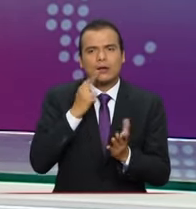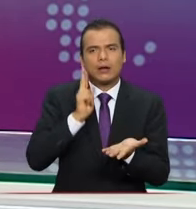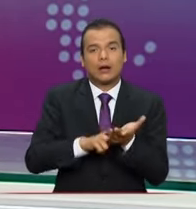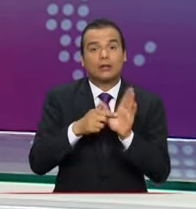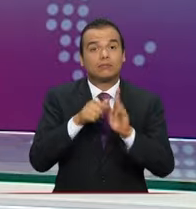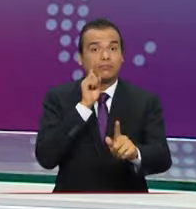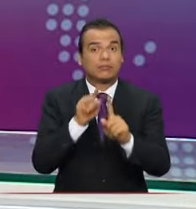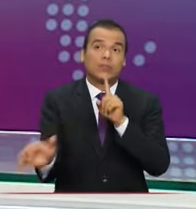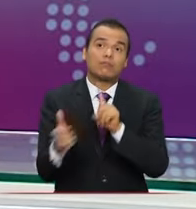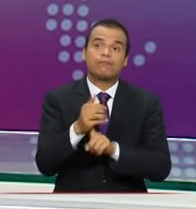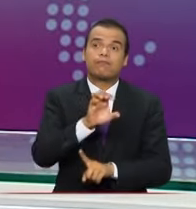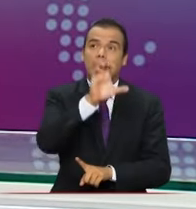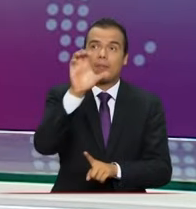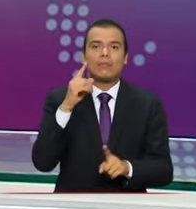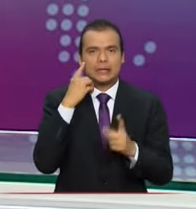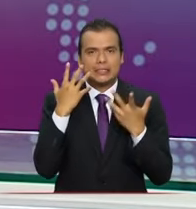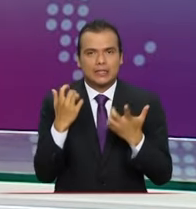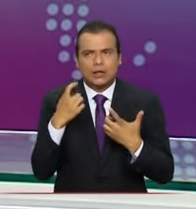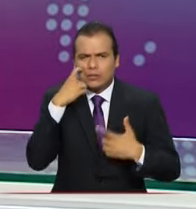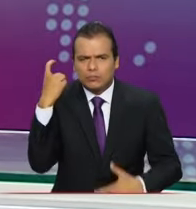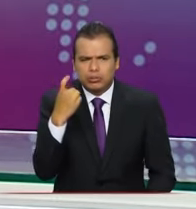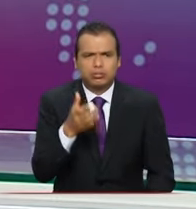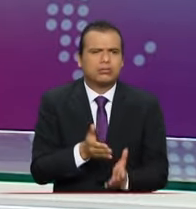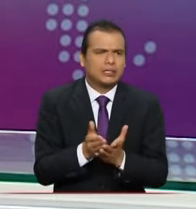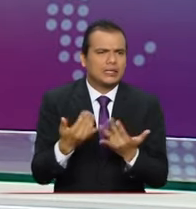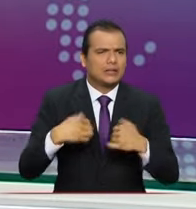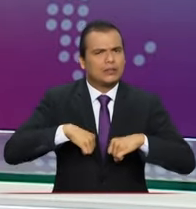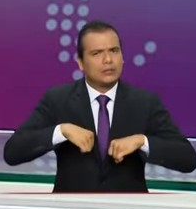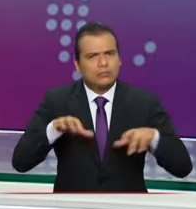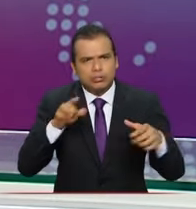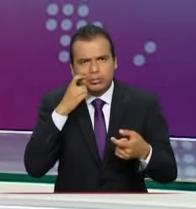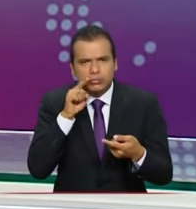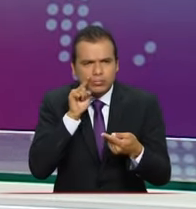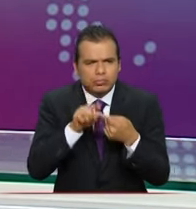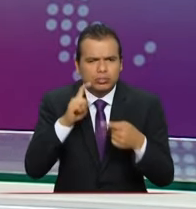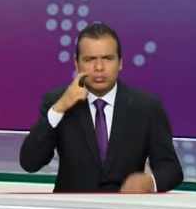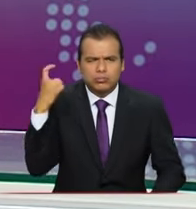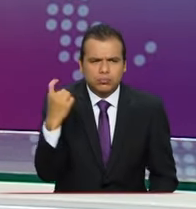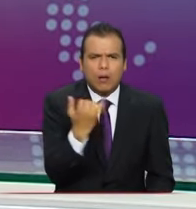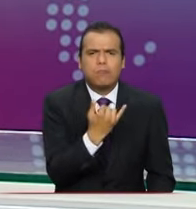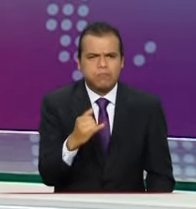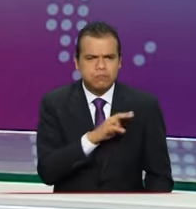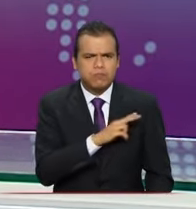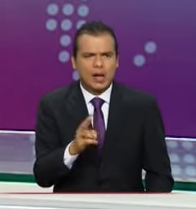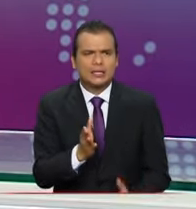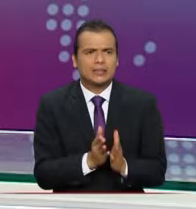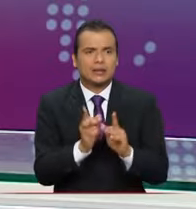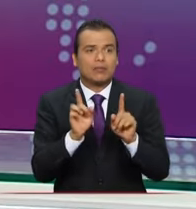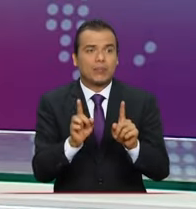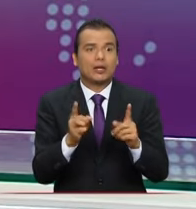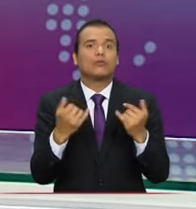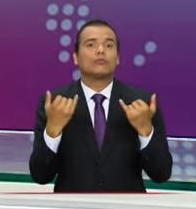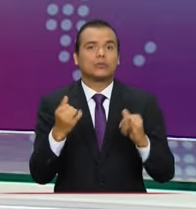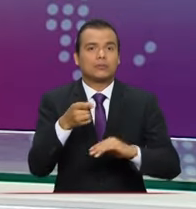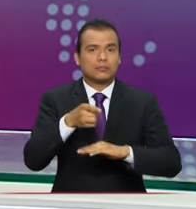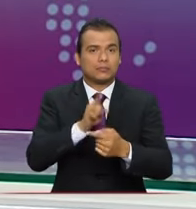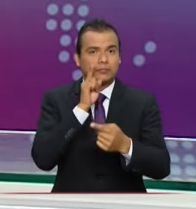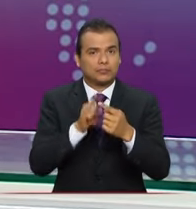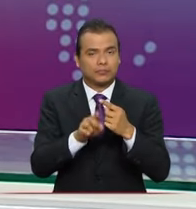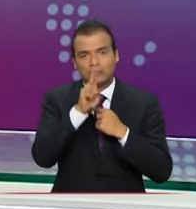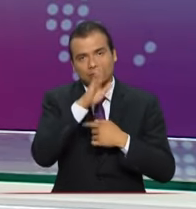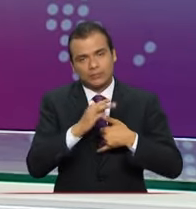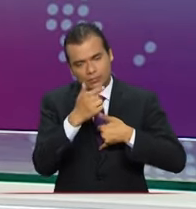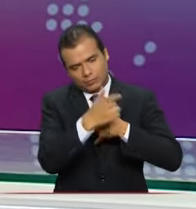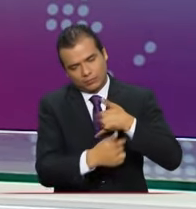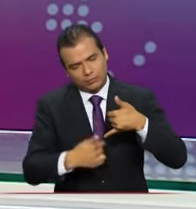nivel internacional. Aunque los operativos para hallarla siguen activos en el Valle del Cauca, ya hay instrucciones para que a nivel nacional